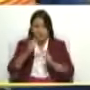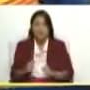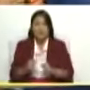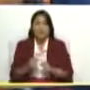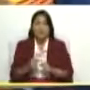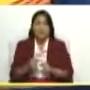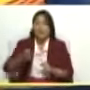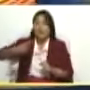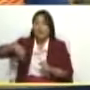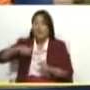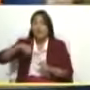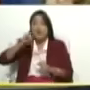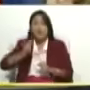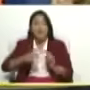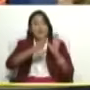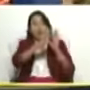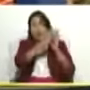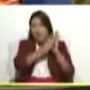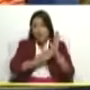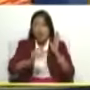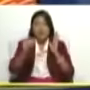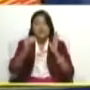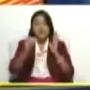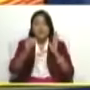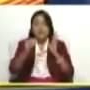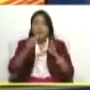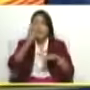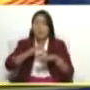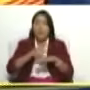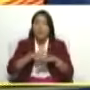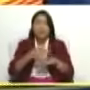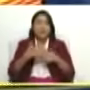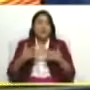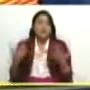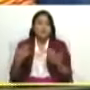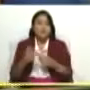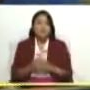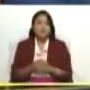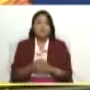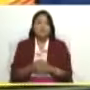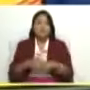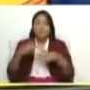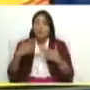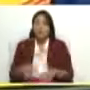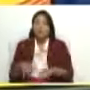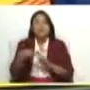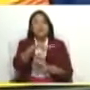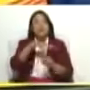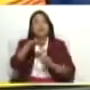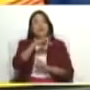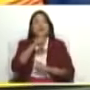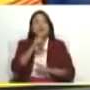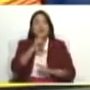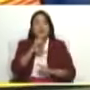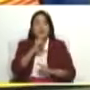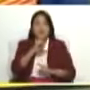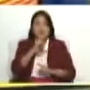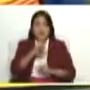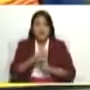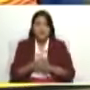sirve a todos en la vida Porque Cuántas veces tiene uno que sobreponerse a dificultades